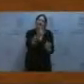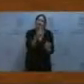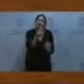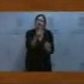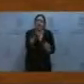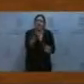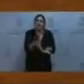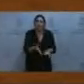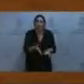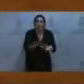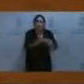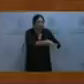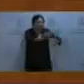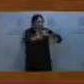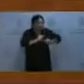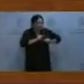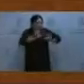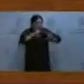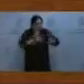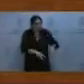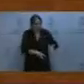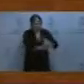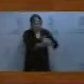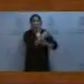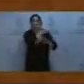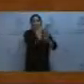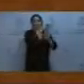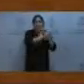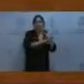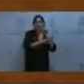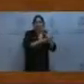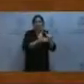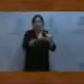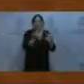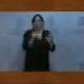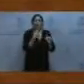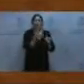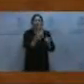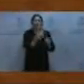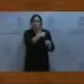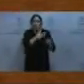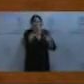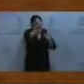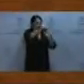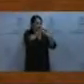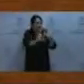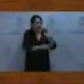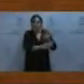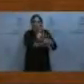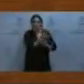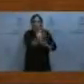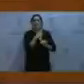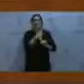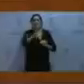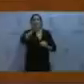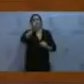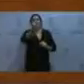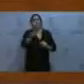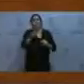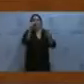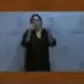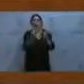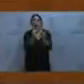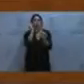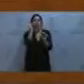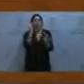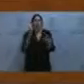Y soy incapaz de que me lo manden. Me manda usted unos listados sin nombres, a le pedir la relación nominal. No. Me manda 15 titulados superiores. Bueno,